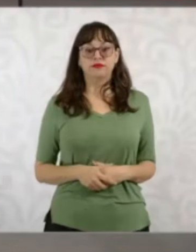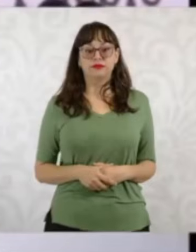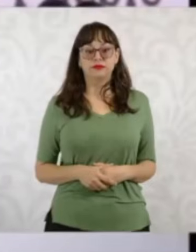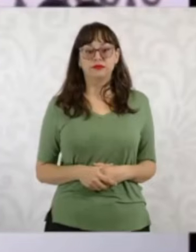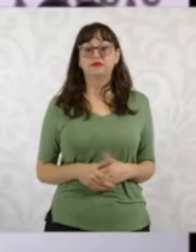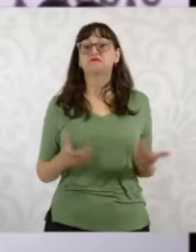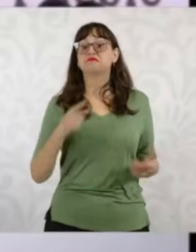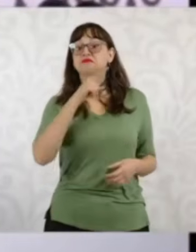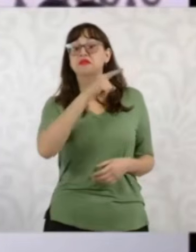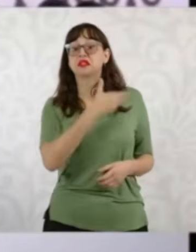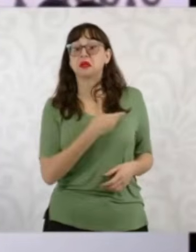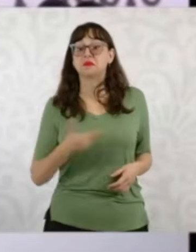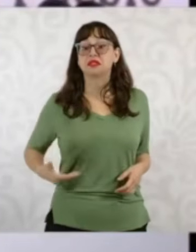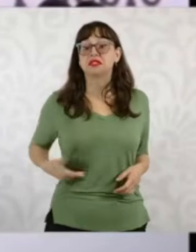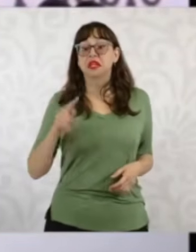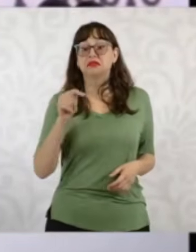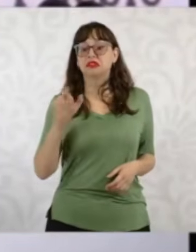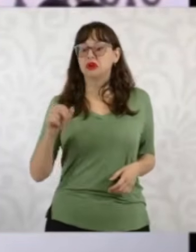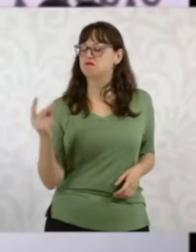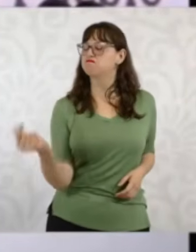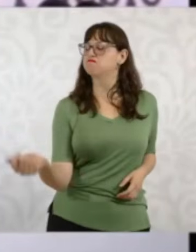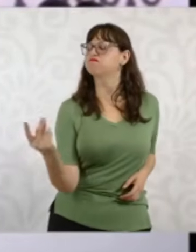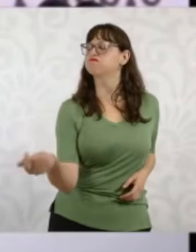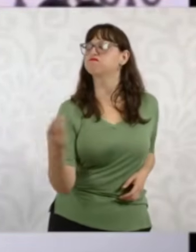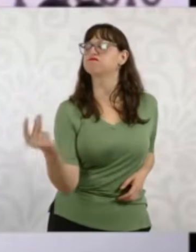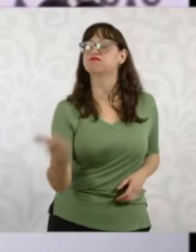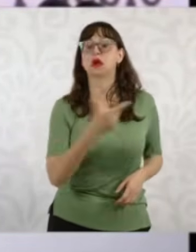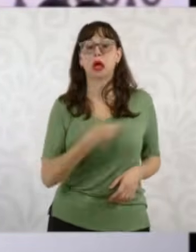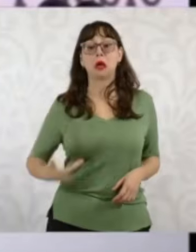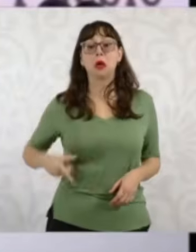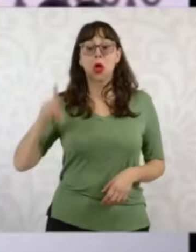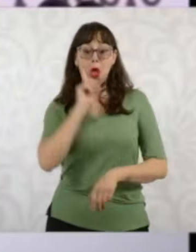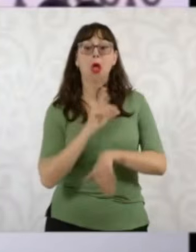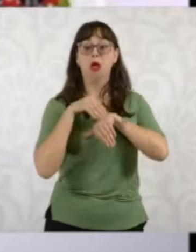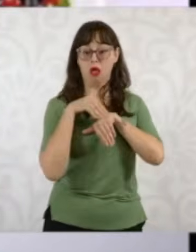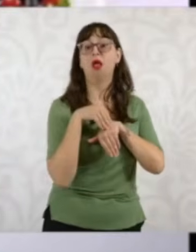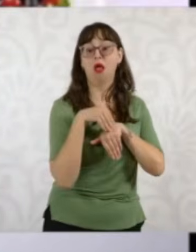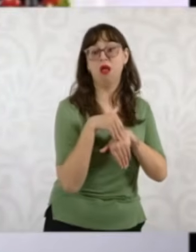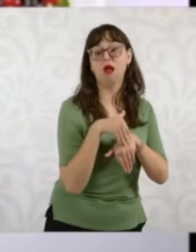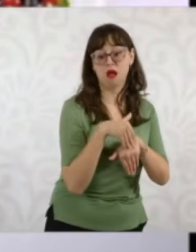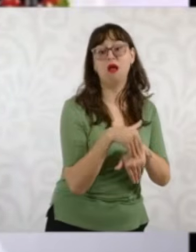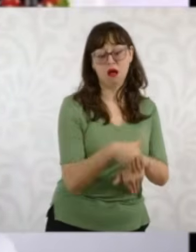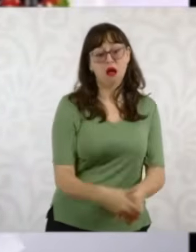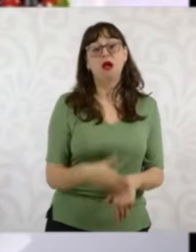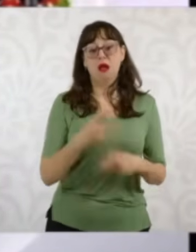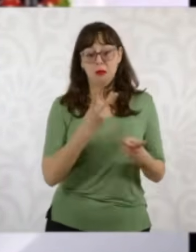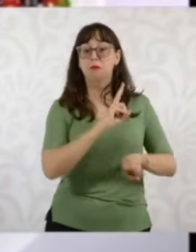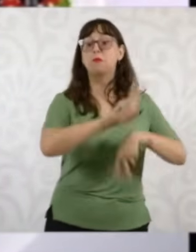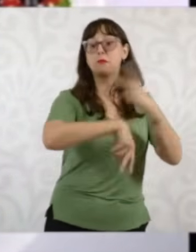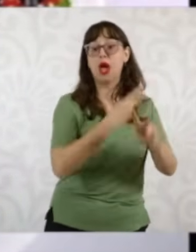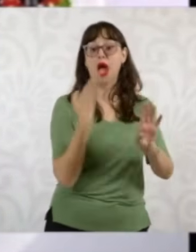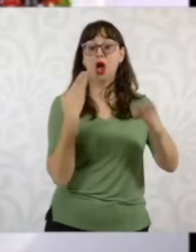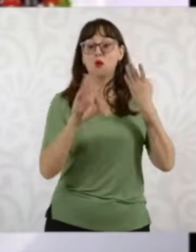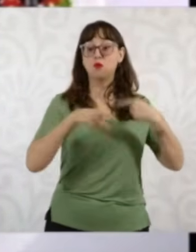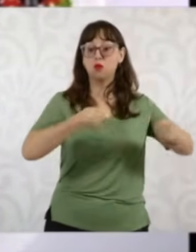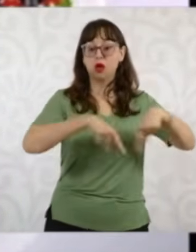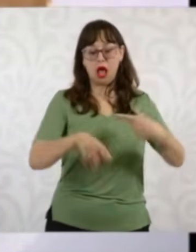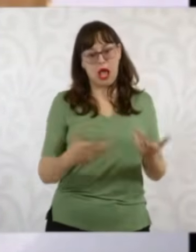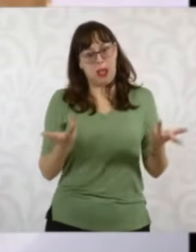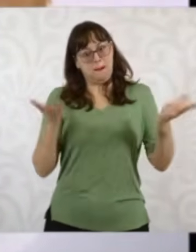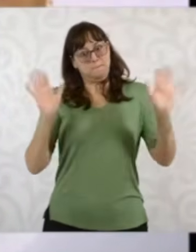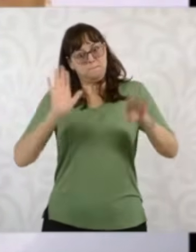Nomás tronó los deditos el presidente Trump y ahí va la presidenta Sheinbaum a acompañarlo a la final del Mundial. Y todo lo que nos